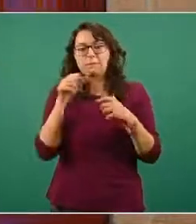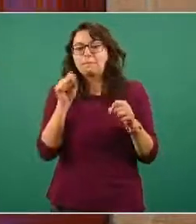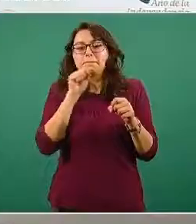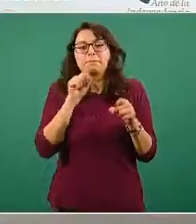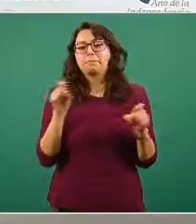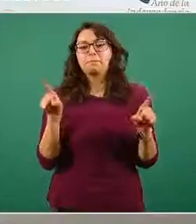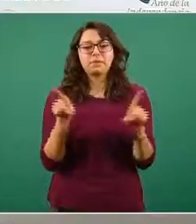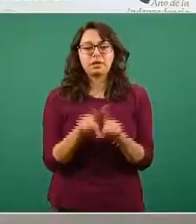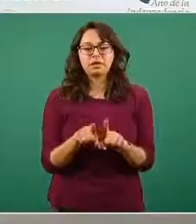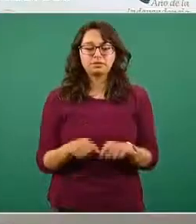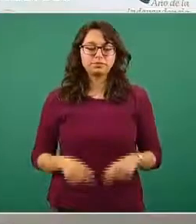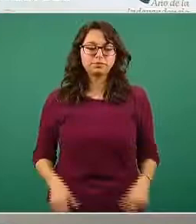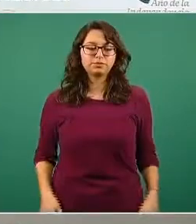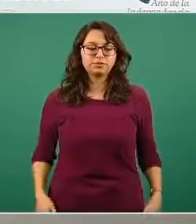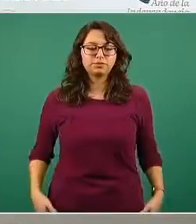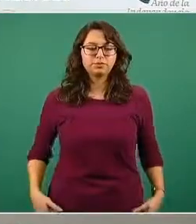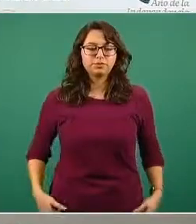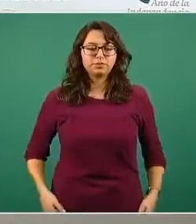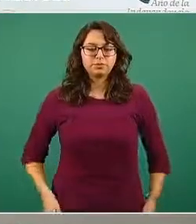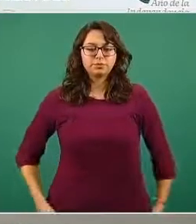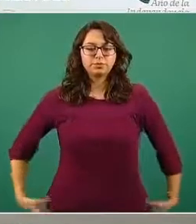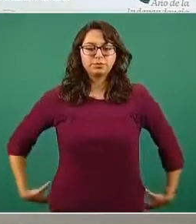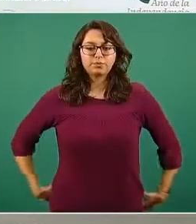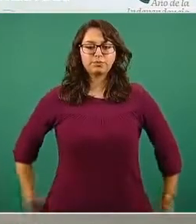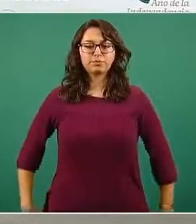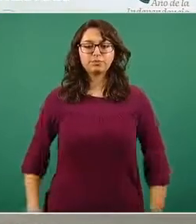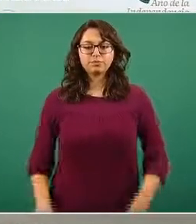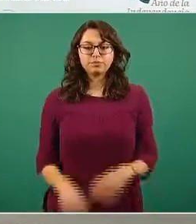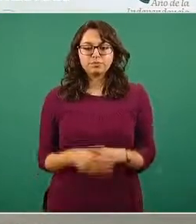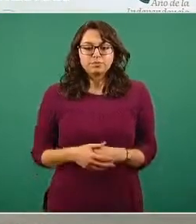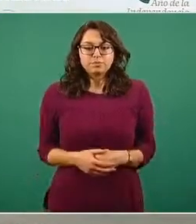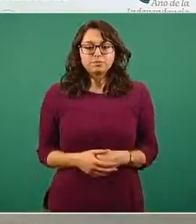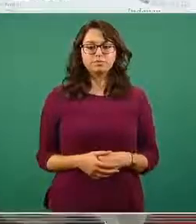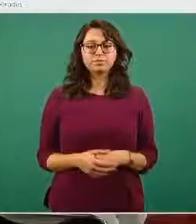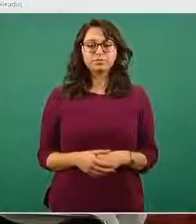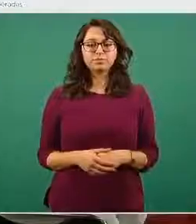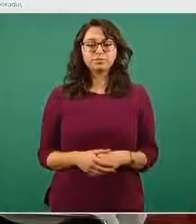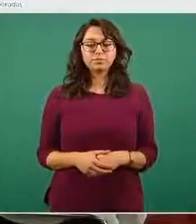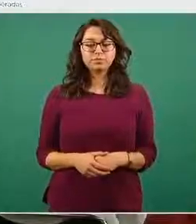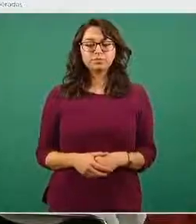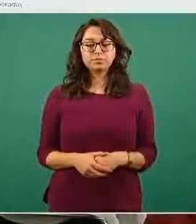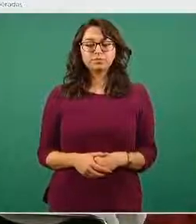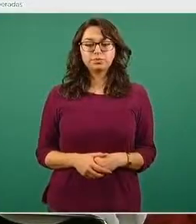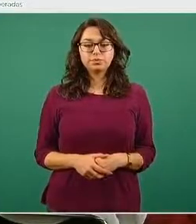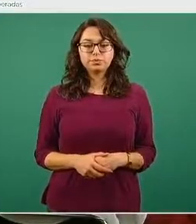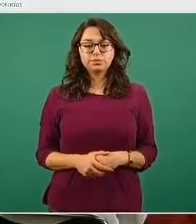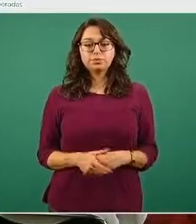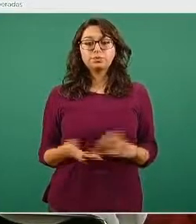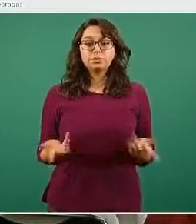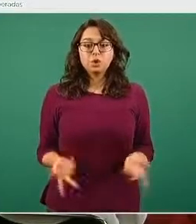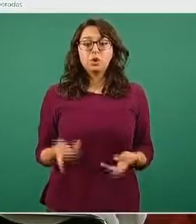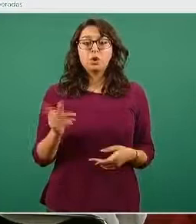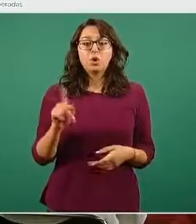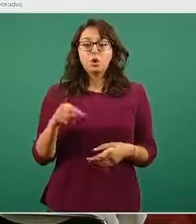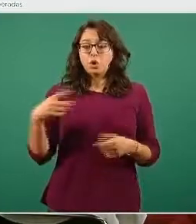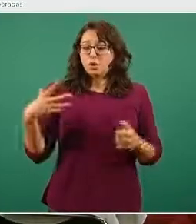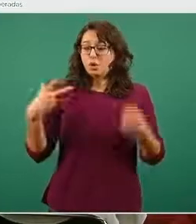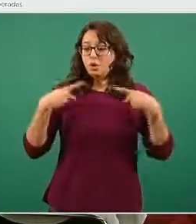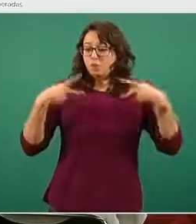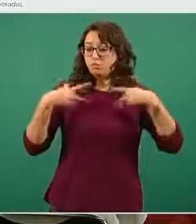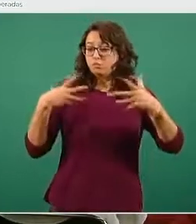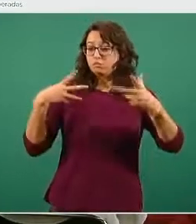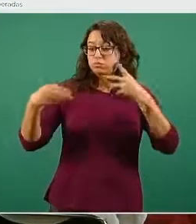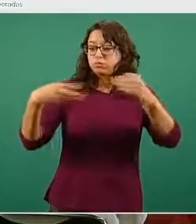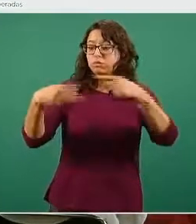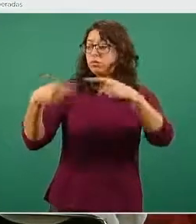están enfermando. El día de hoy tenemos una disminución en el indicador de la epidemia activa, que es de estos